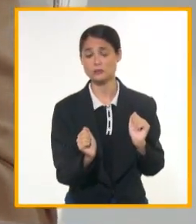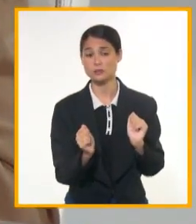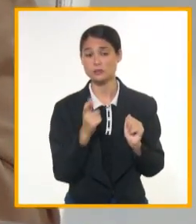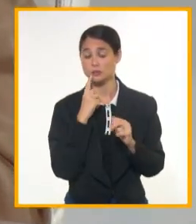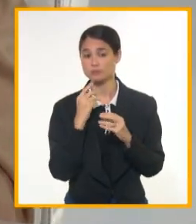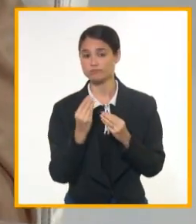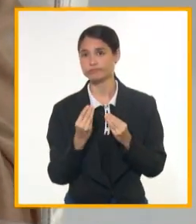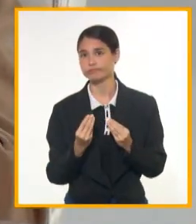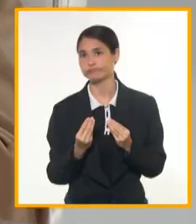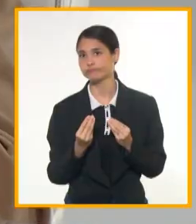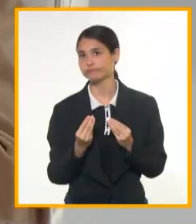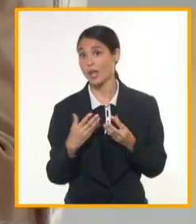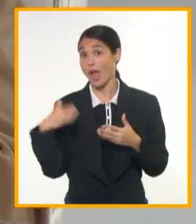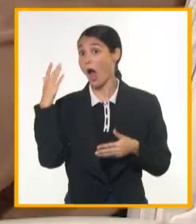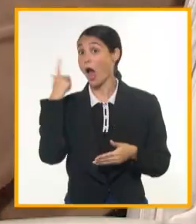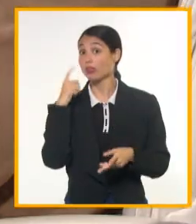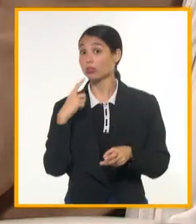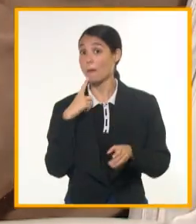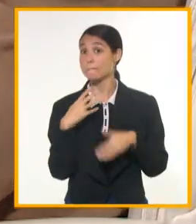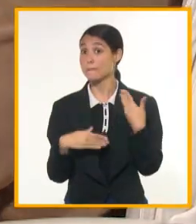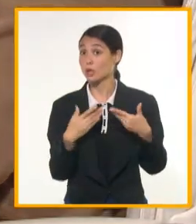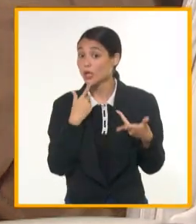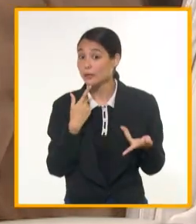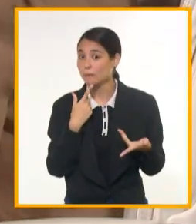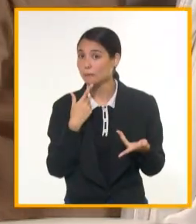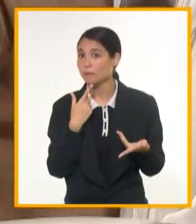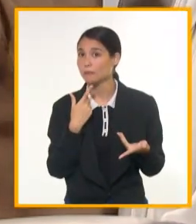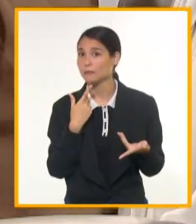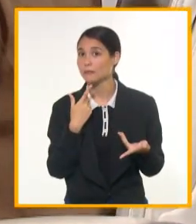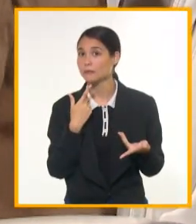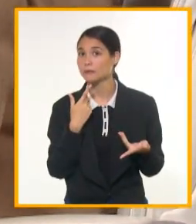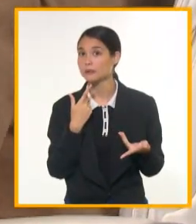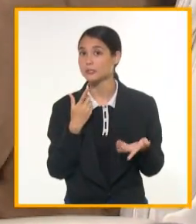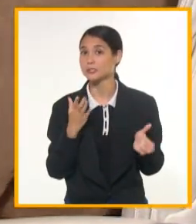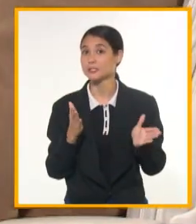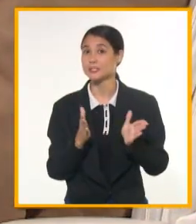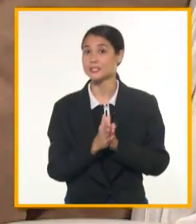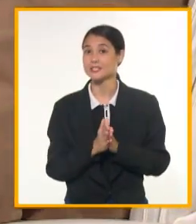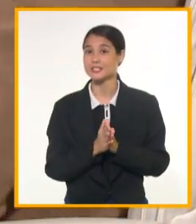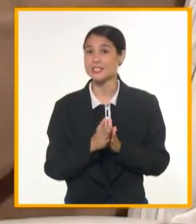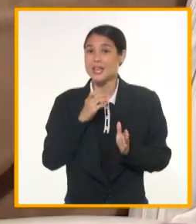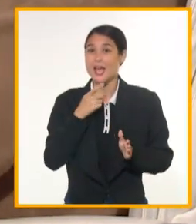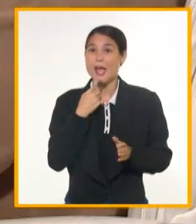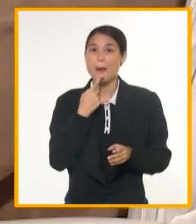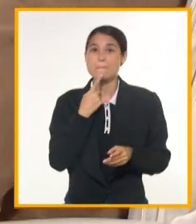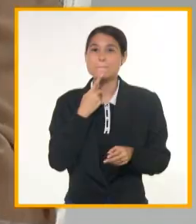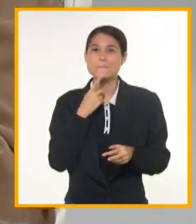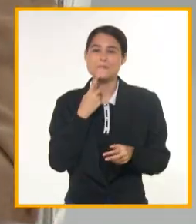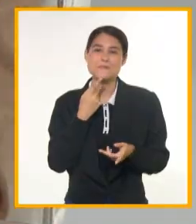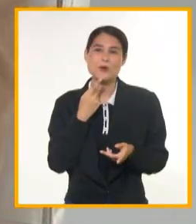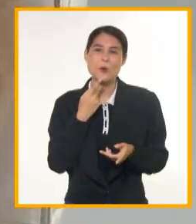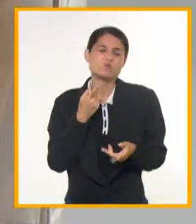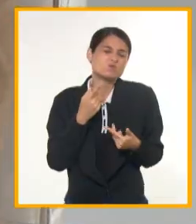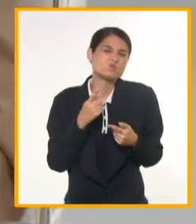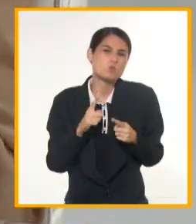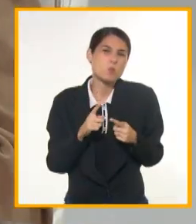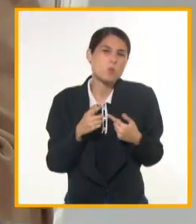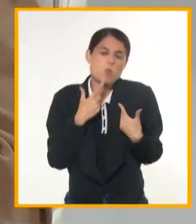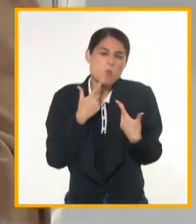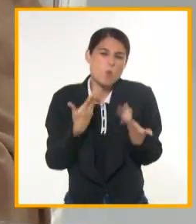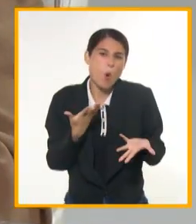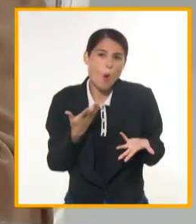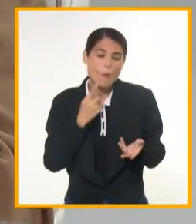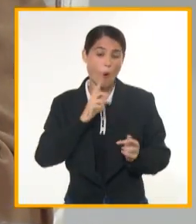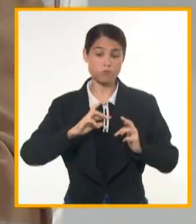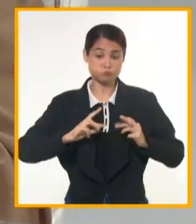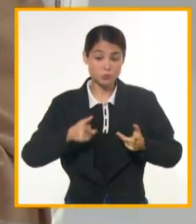momento, Oliver, perdón. Randy es el jefe, pero yo soy Oliver. ¿Cómo es posible que no lo pudiera hacer ahora